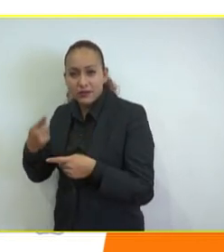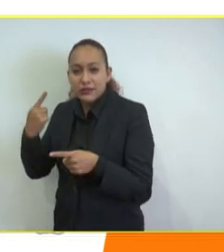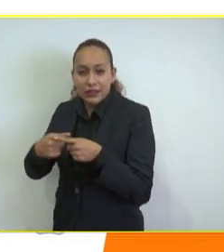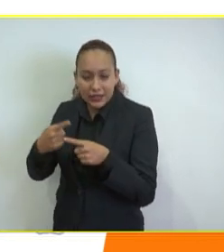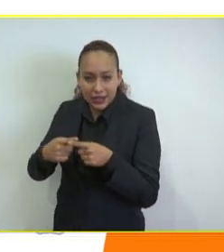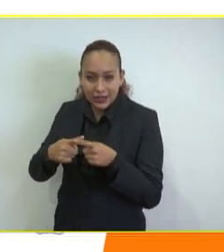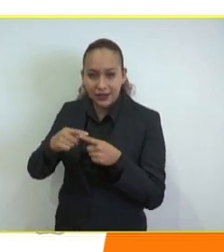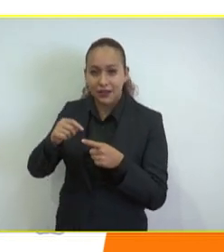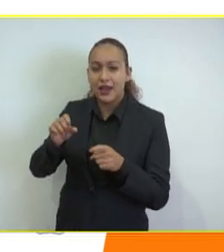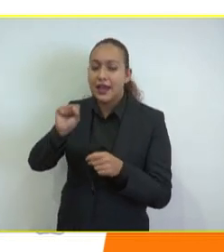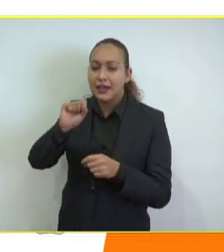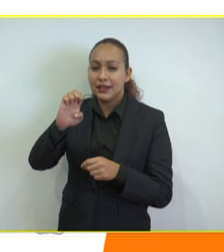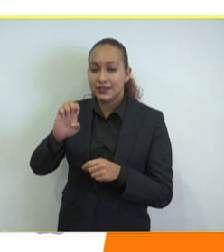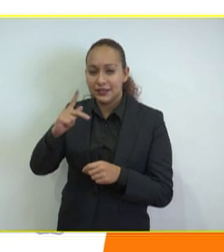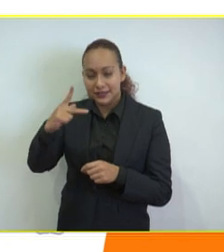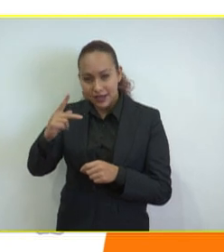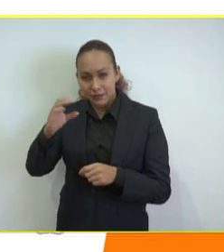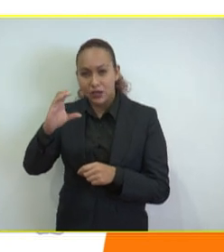al CONALITEG.